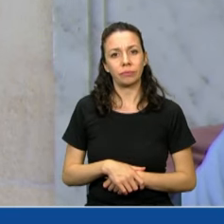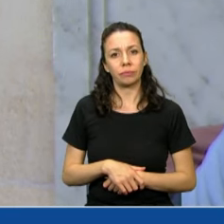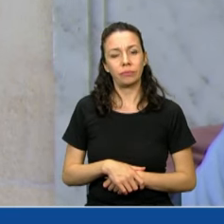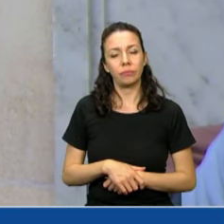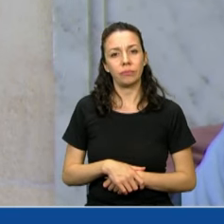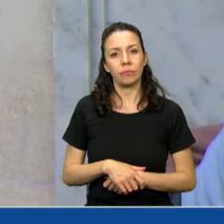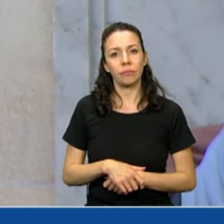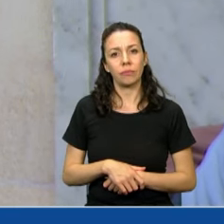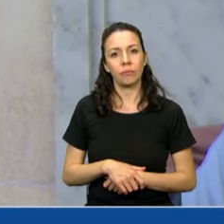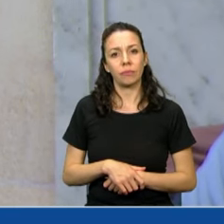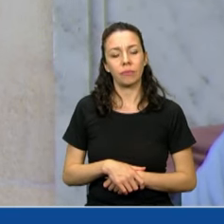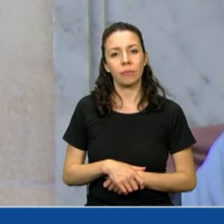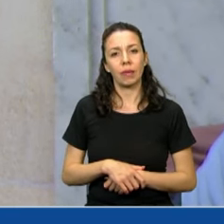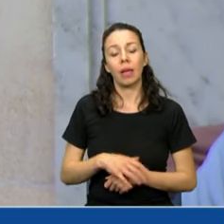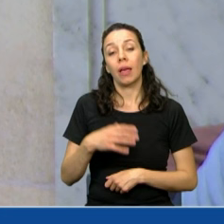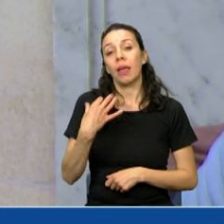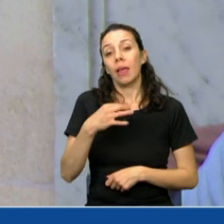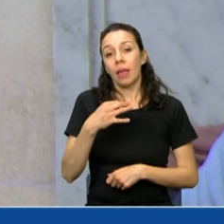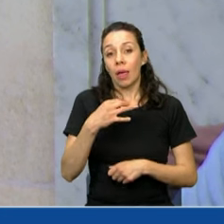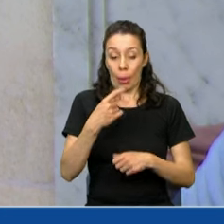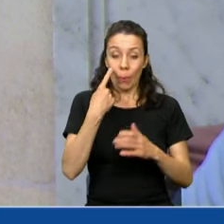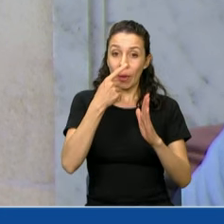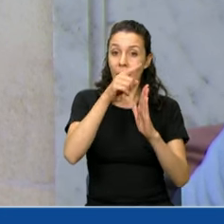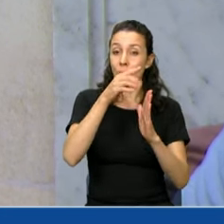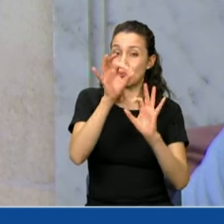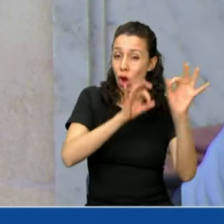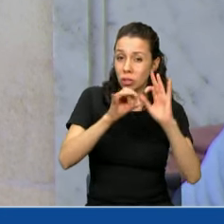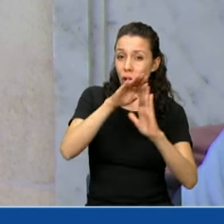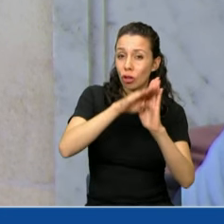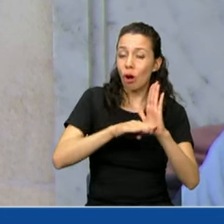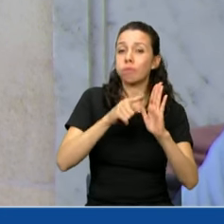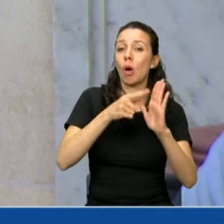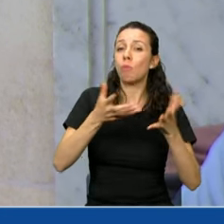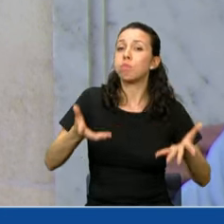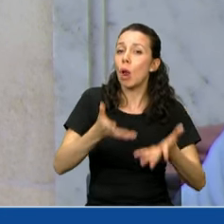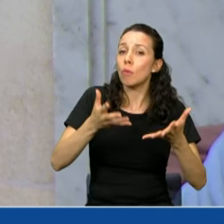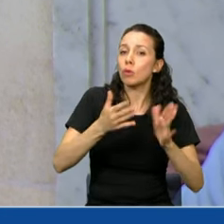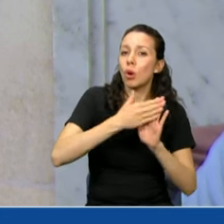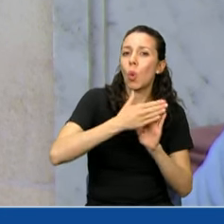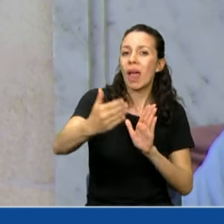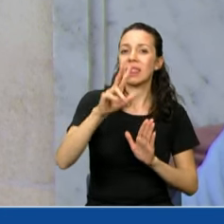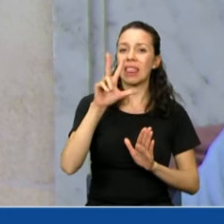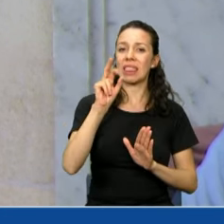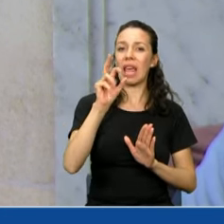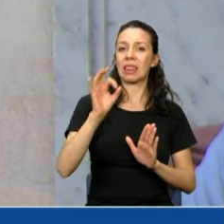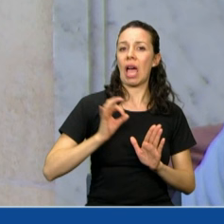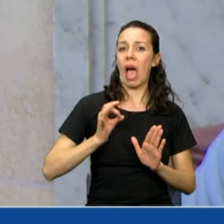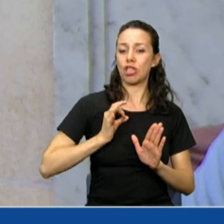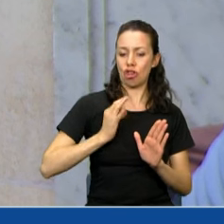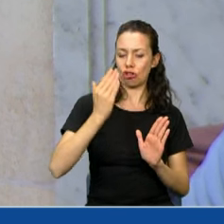cuenta que estamos planteando un régimen promocional por 30 años y esos 30 años tiene que ver con la